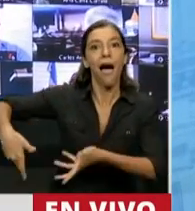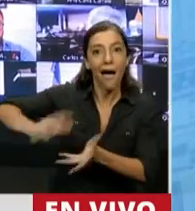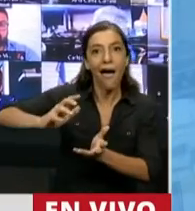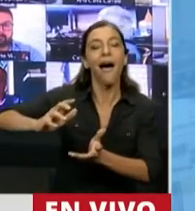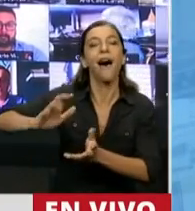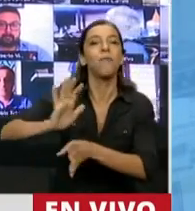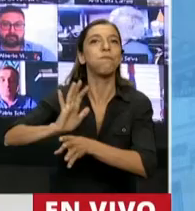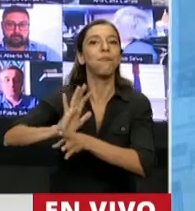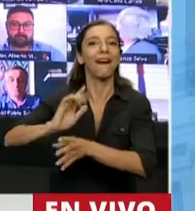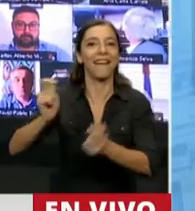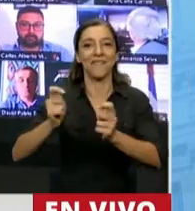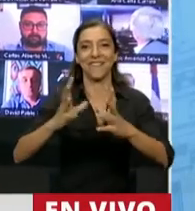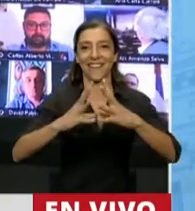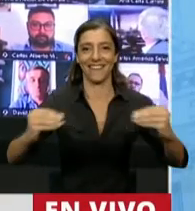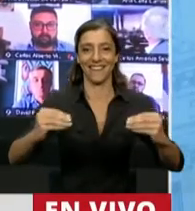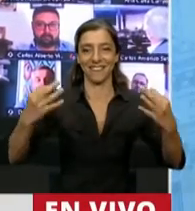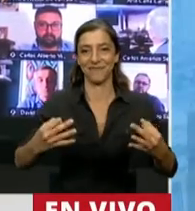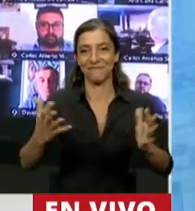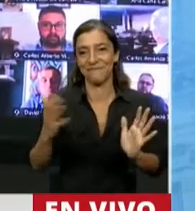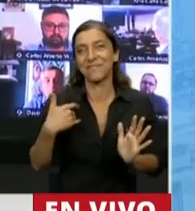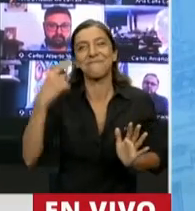jugar y la suerte de ser un entrenador